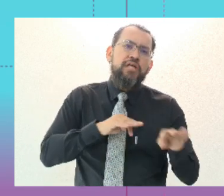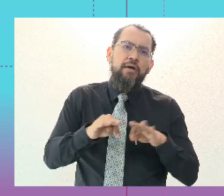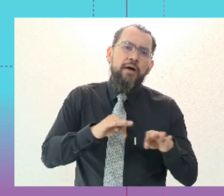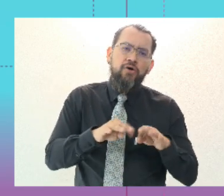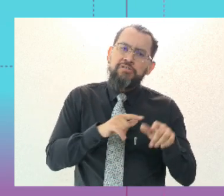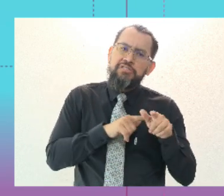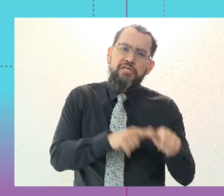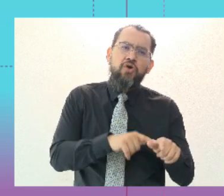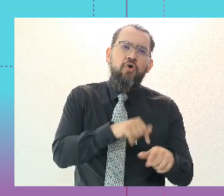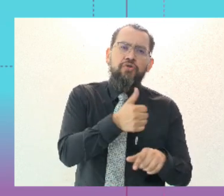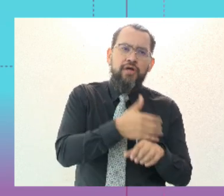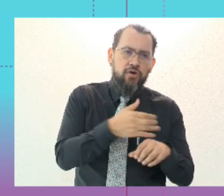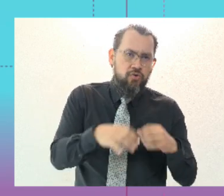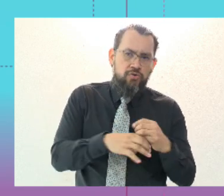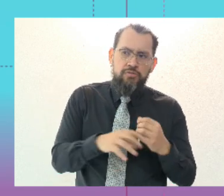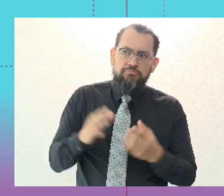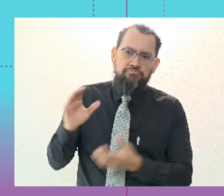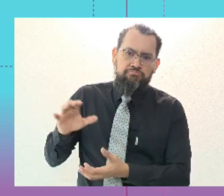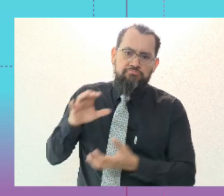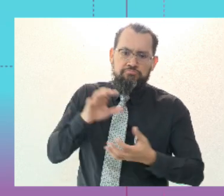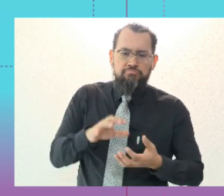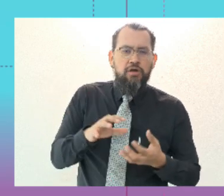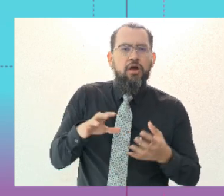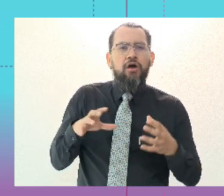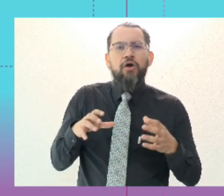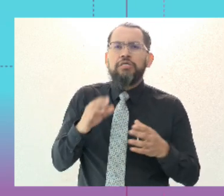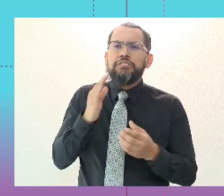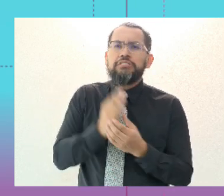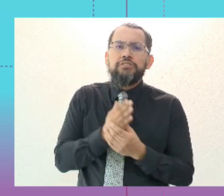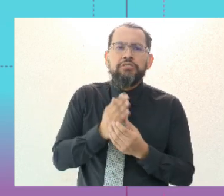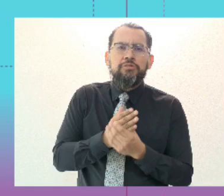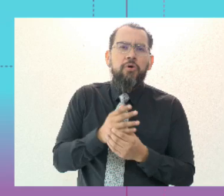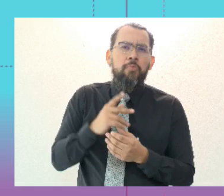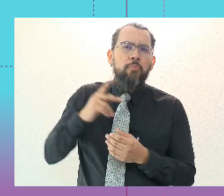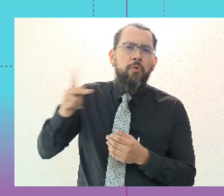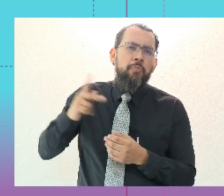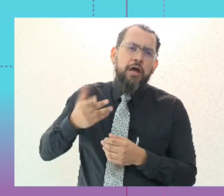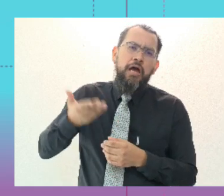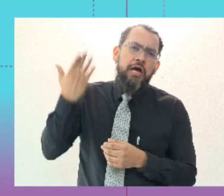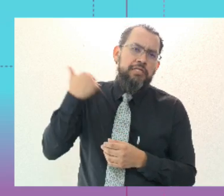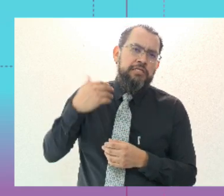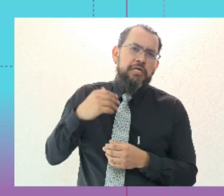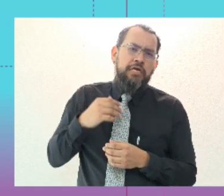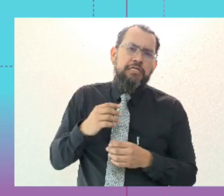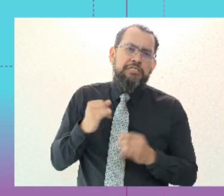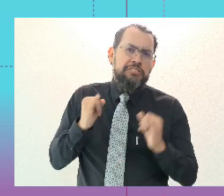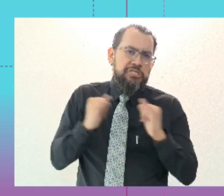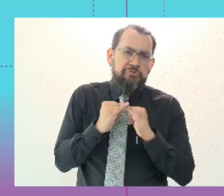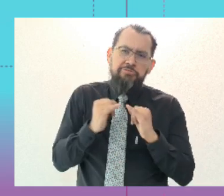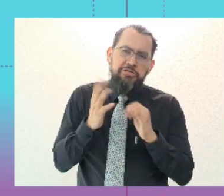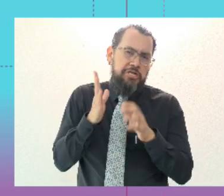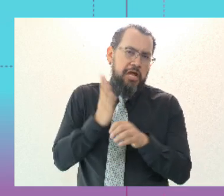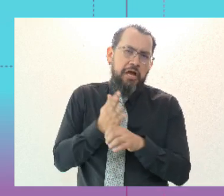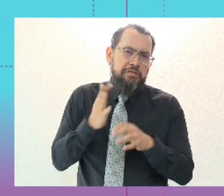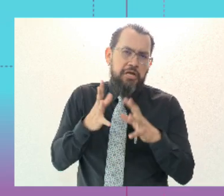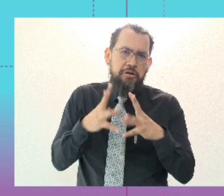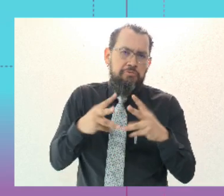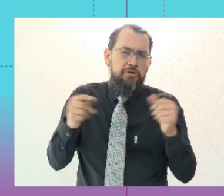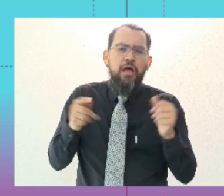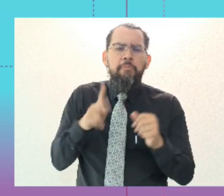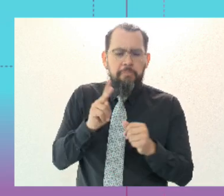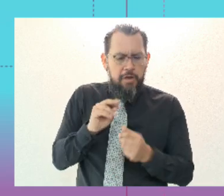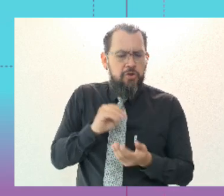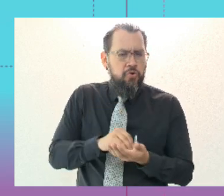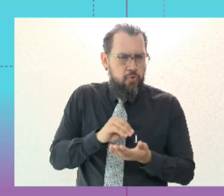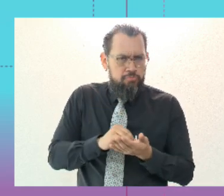y vamos a tener fondos documentales de instituciones que ya desaparecieron, pero que continúan vigente porque